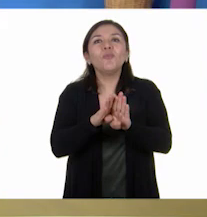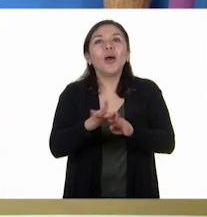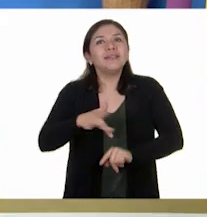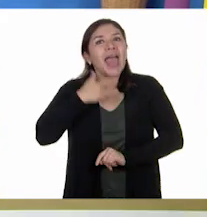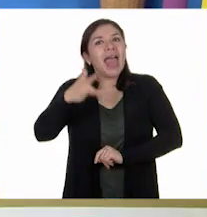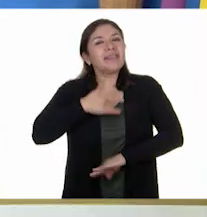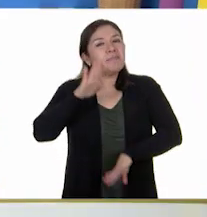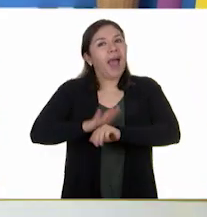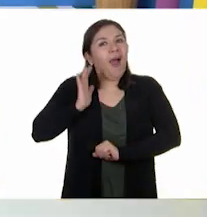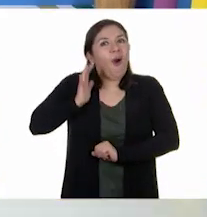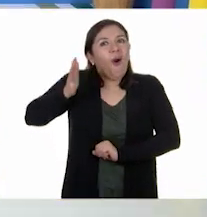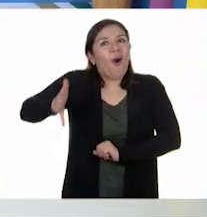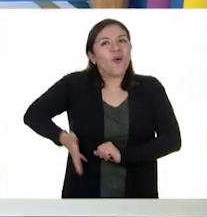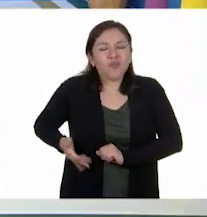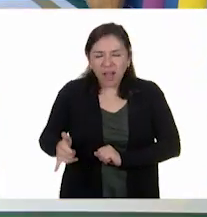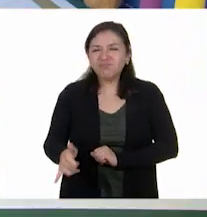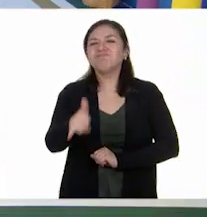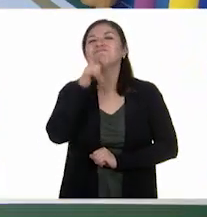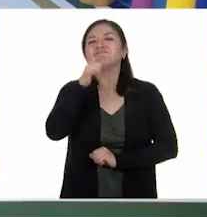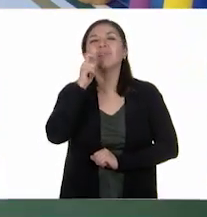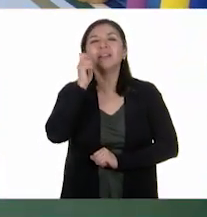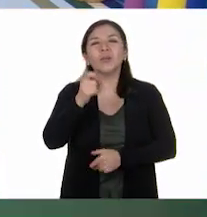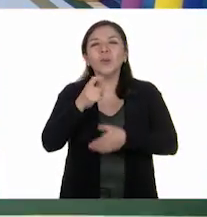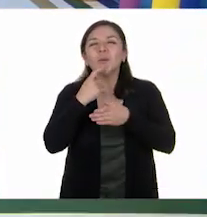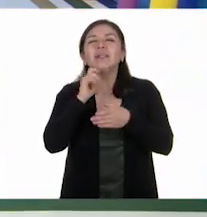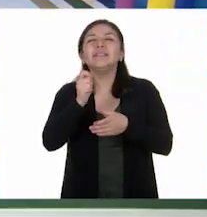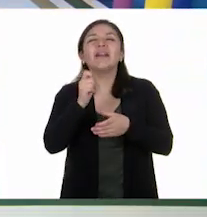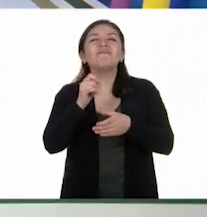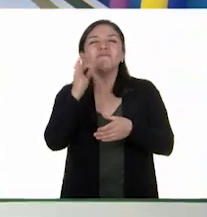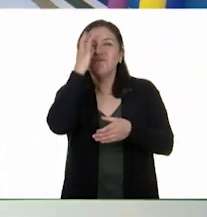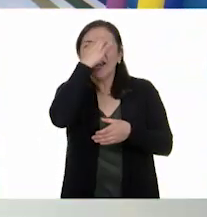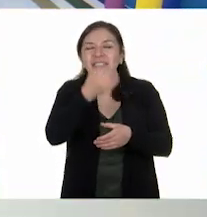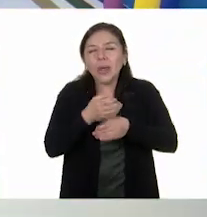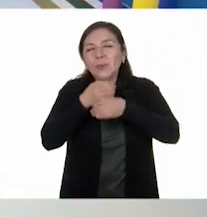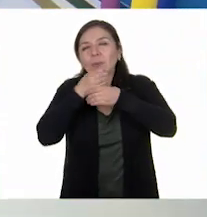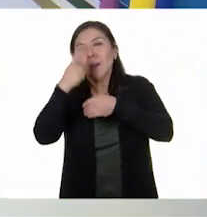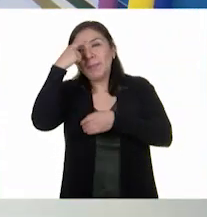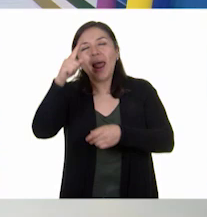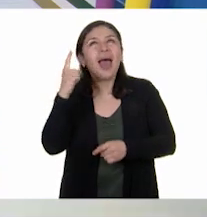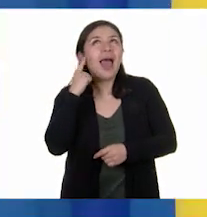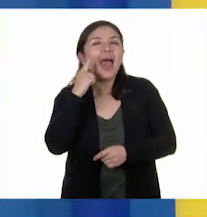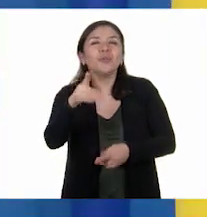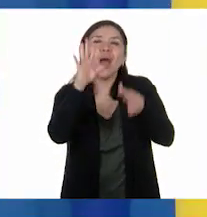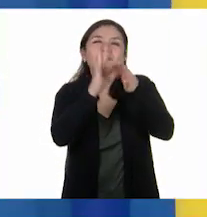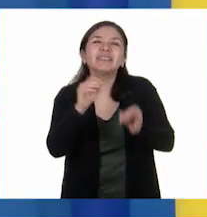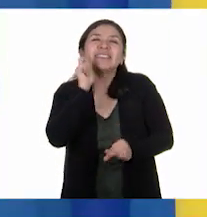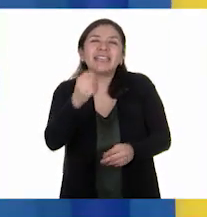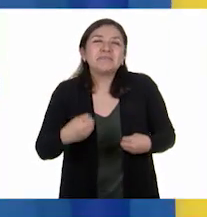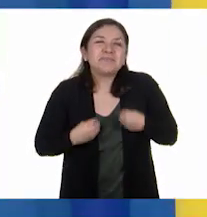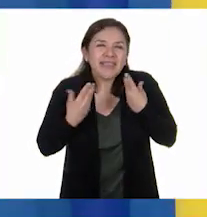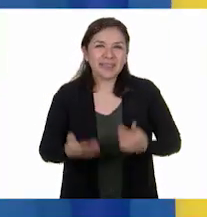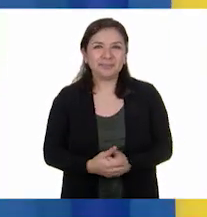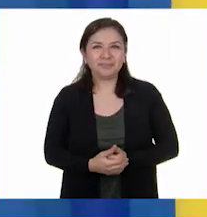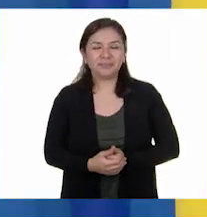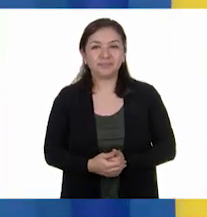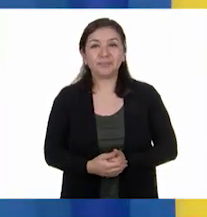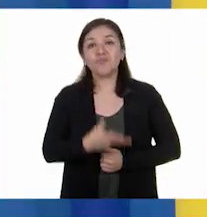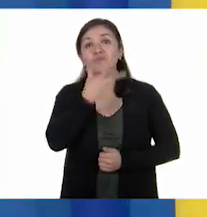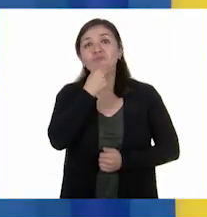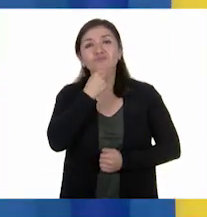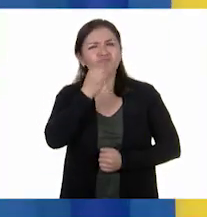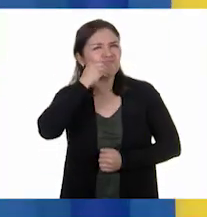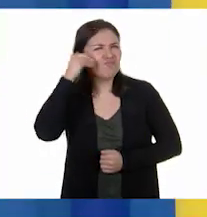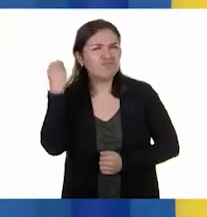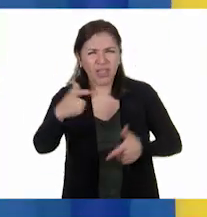tiros al aire y bebiéndose una malteada de fresa para escuchar tu relato histórico. El extraordinario Francisco